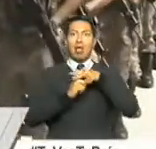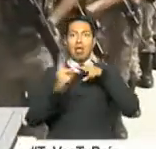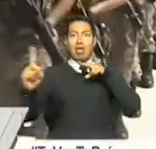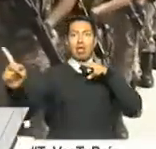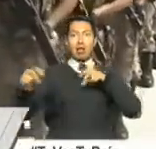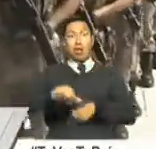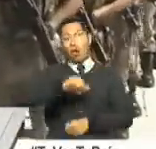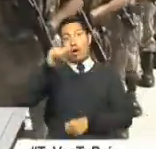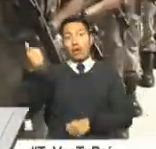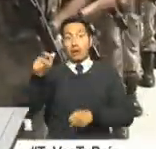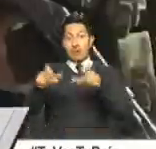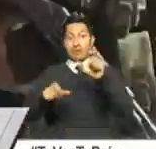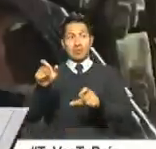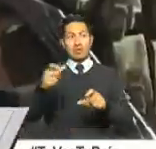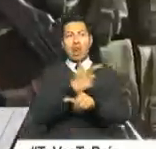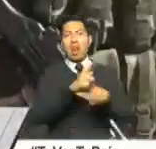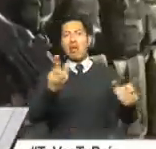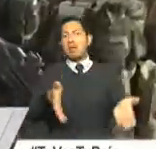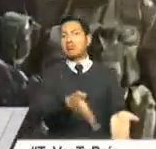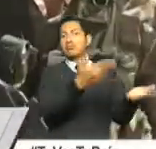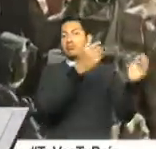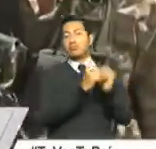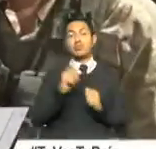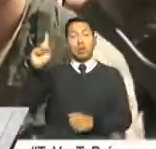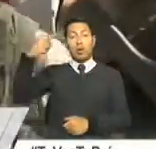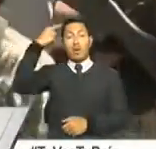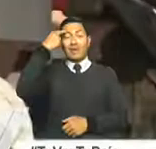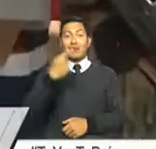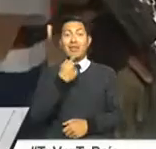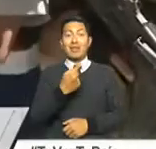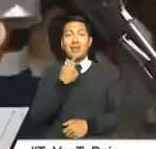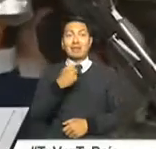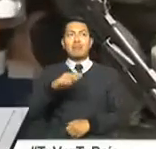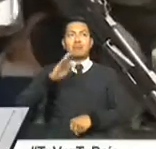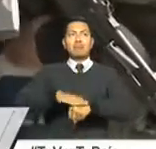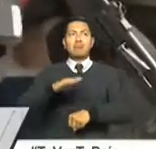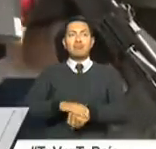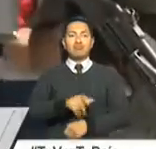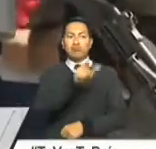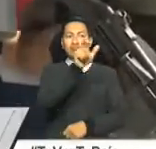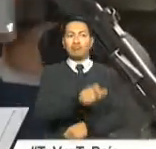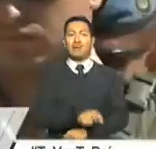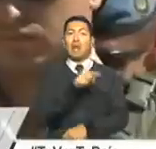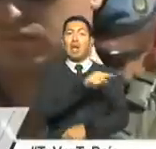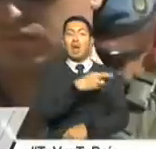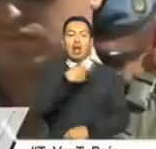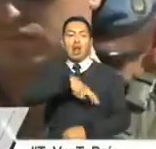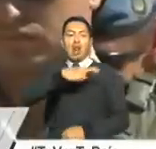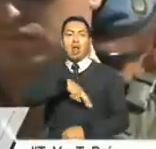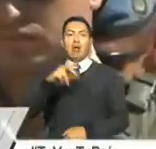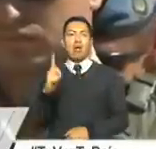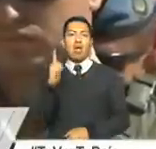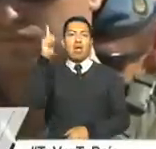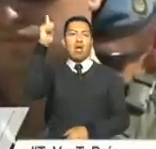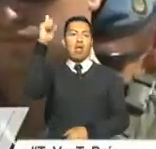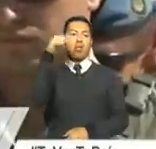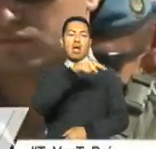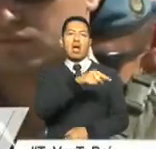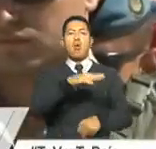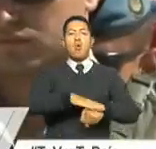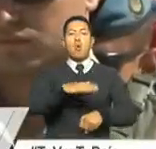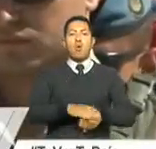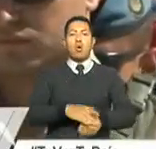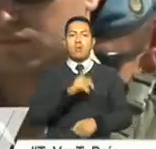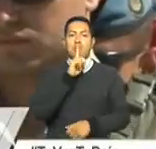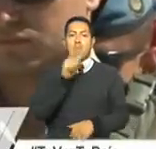libertad. El gobierno responsabiliza del golpe a Fethullah Gülen, un clérigo que será juzgado en ausencia porque vive recluido